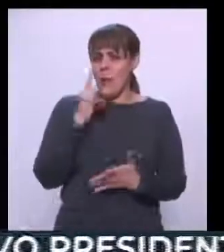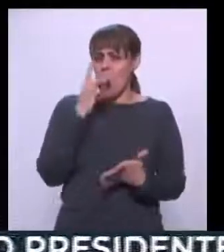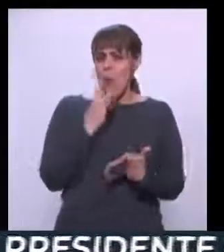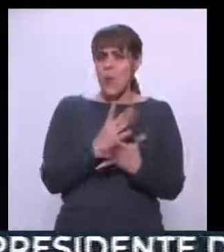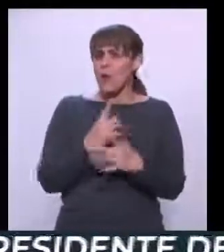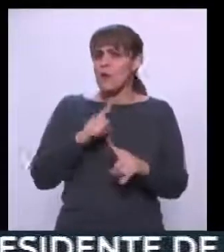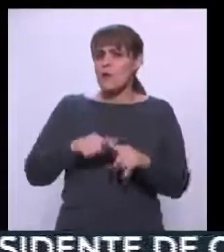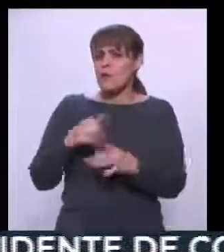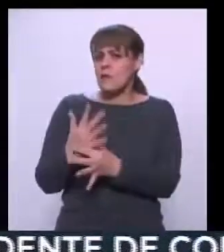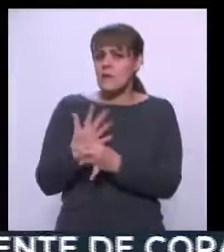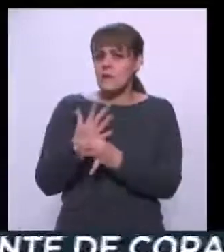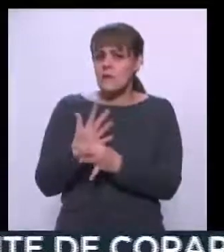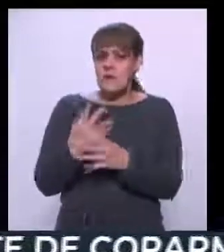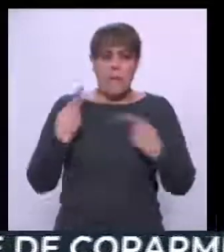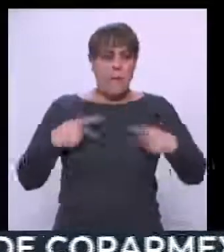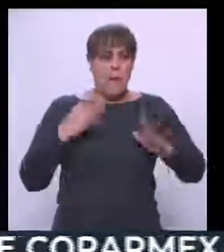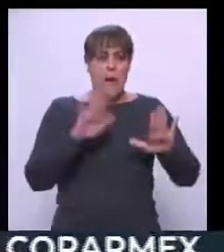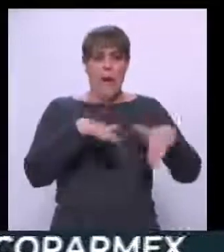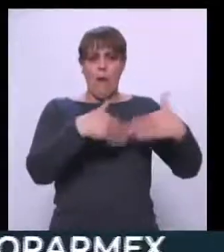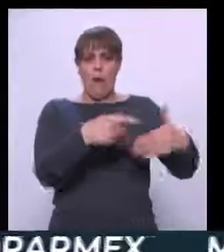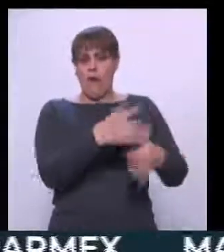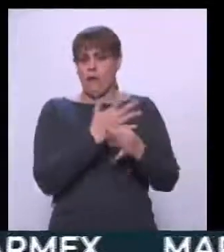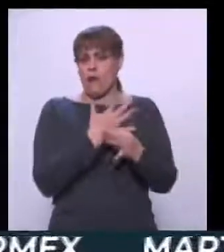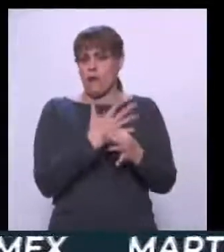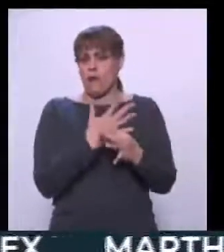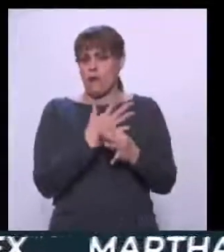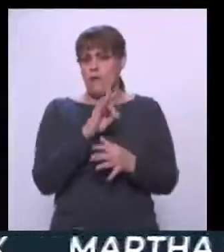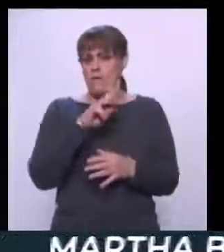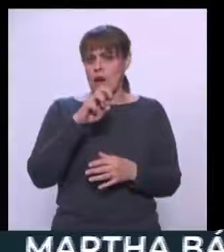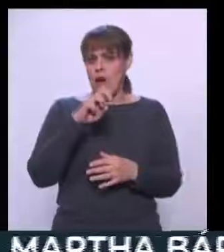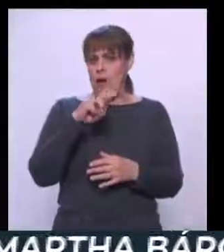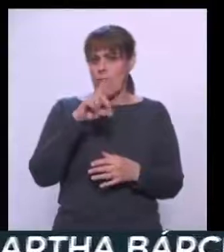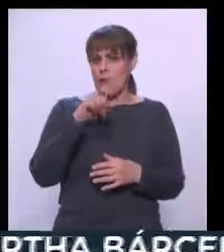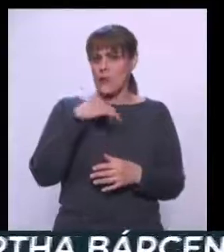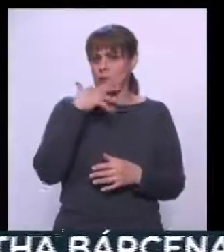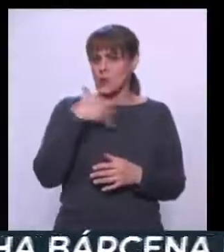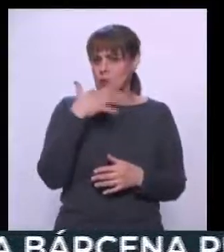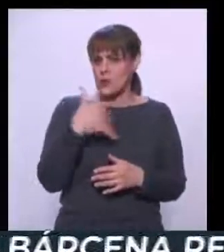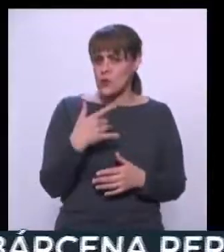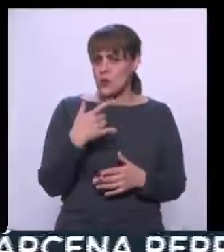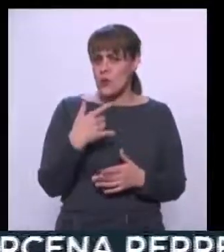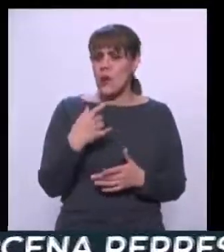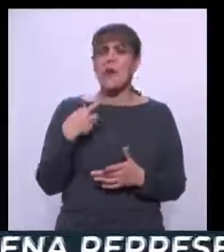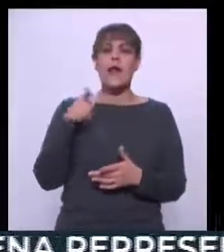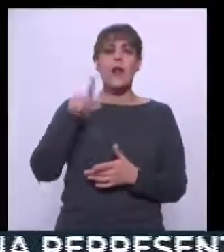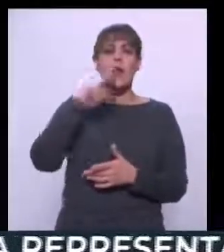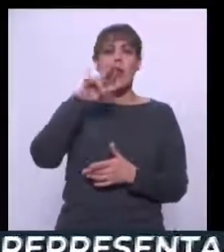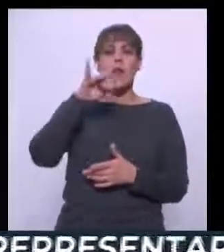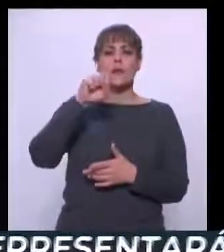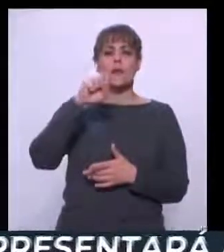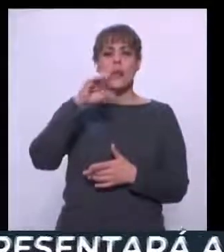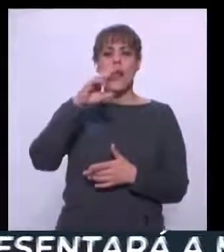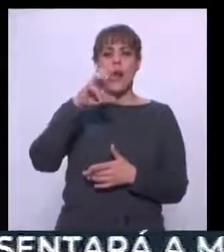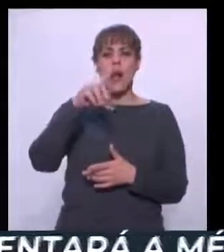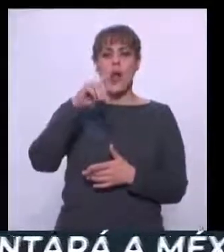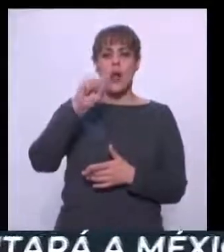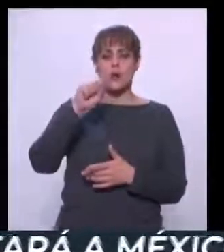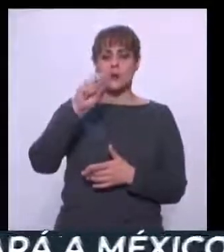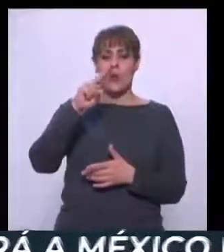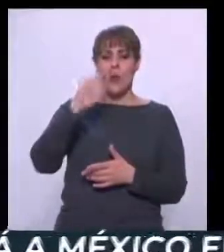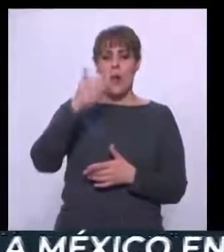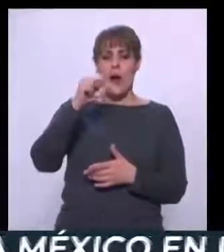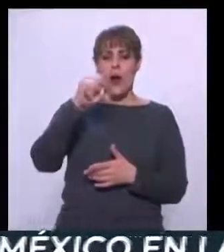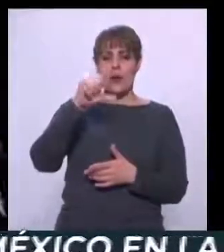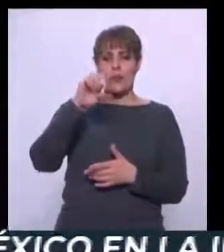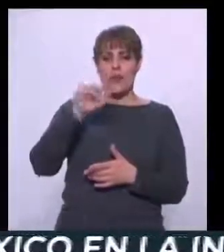únicamente por la percepción popular de que hubo fraude, pues es precisamente Luis Carlos Ugalde, quien en aquel tiempo fungió como presidente